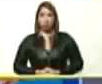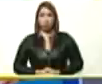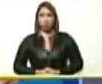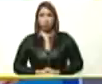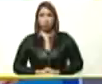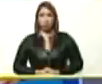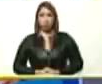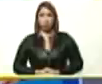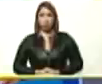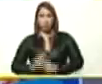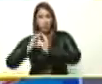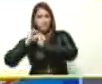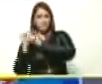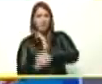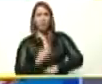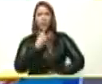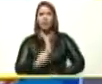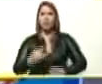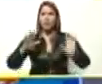en el béisbol, dice,